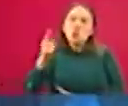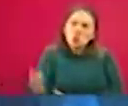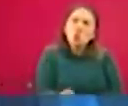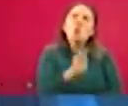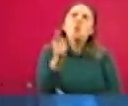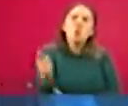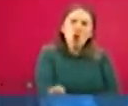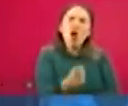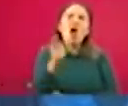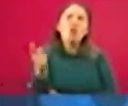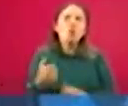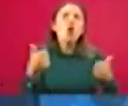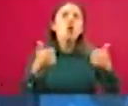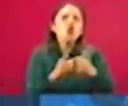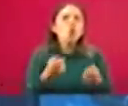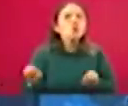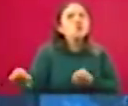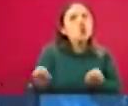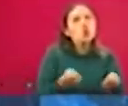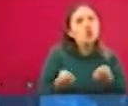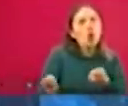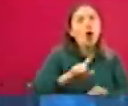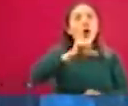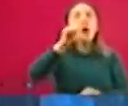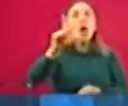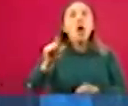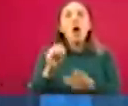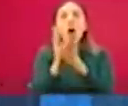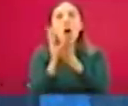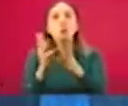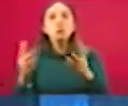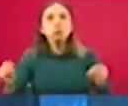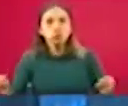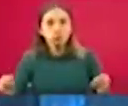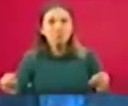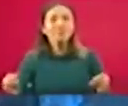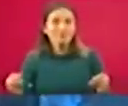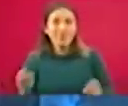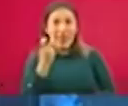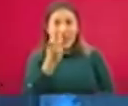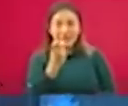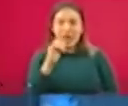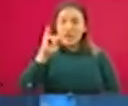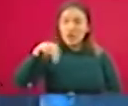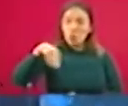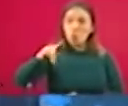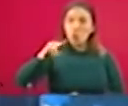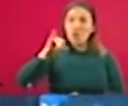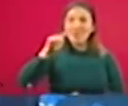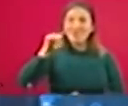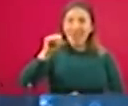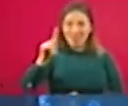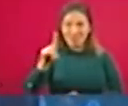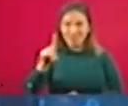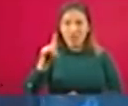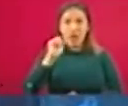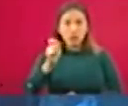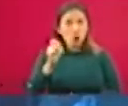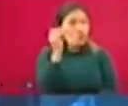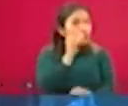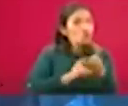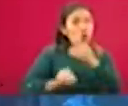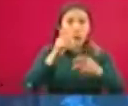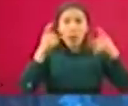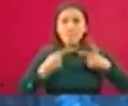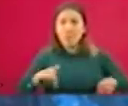las unidades de salud que atienden a personas sí están obligadas a hacer los registros completos de los casos. Entonces, el número